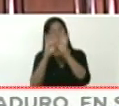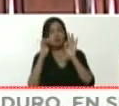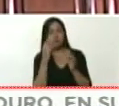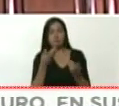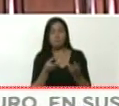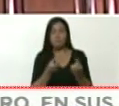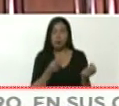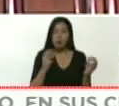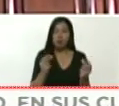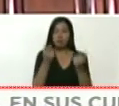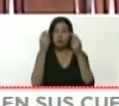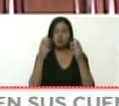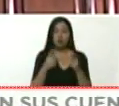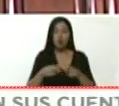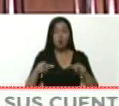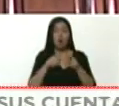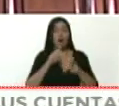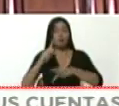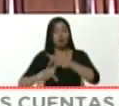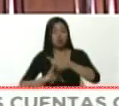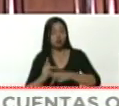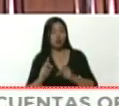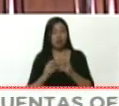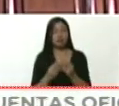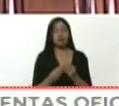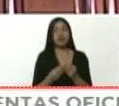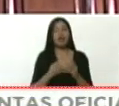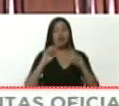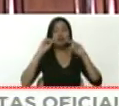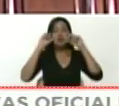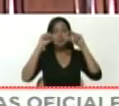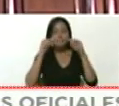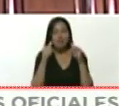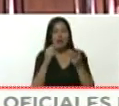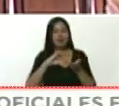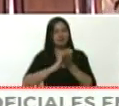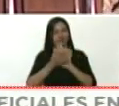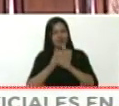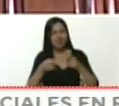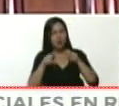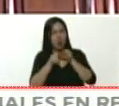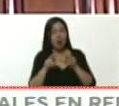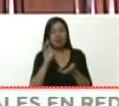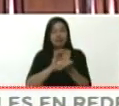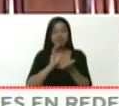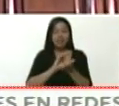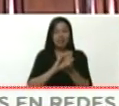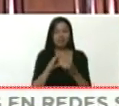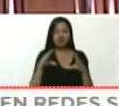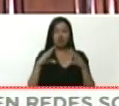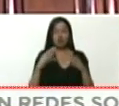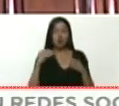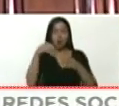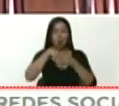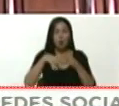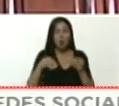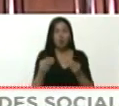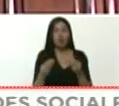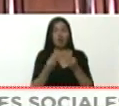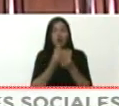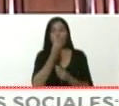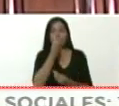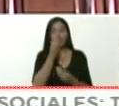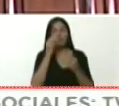la reactivación de una planta procesadora de maíz precocido y el centro de empaquetado de alimentos